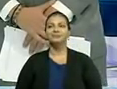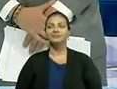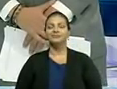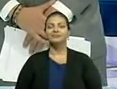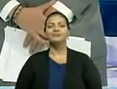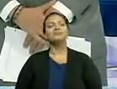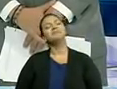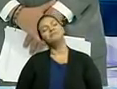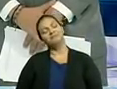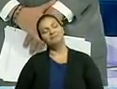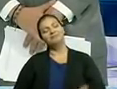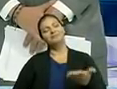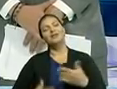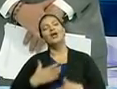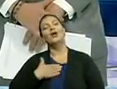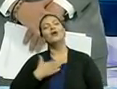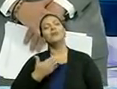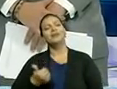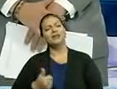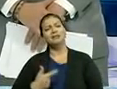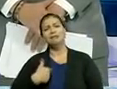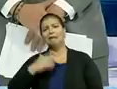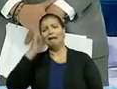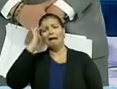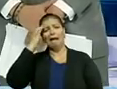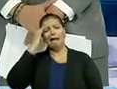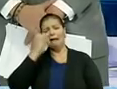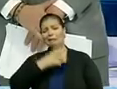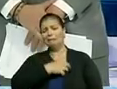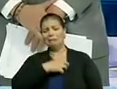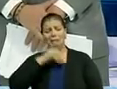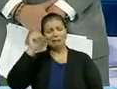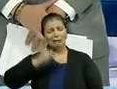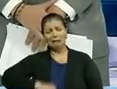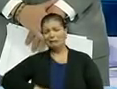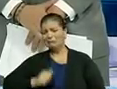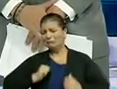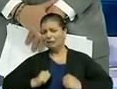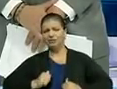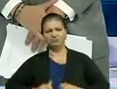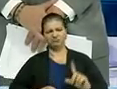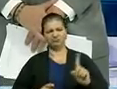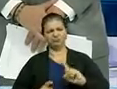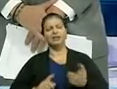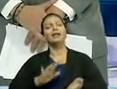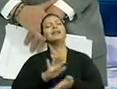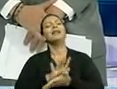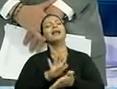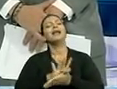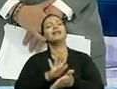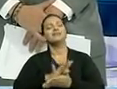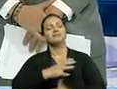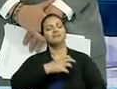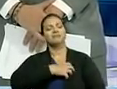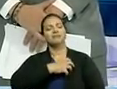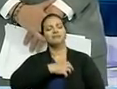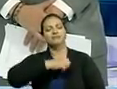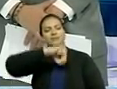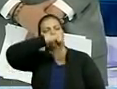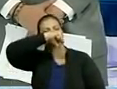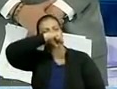¿Cómo está mi querido José Luis? Tranquilo que el equipo gana. Pierdo, gane, Barcelona.